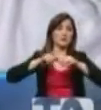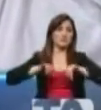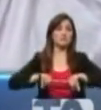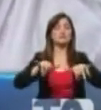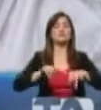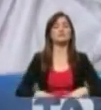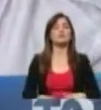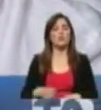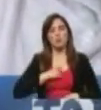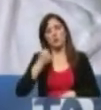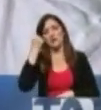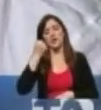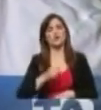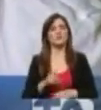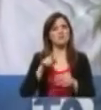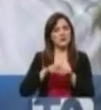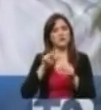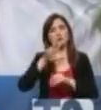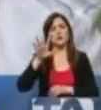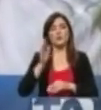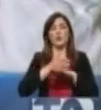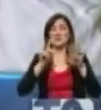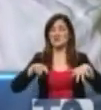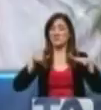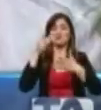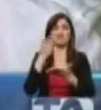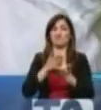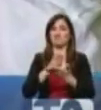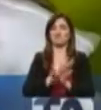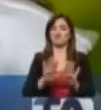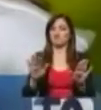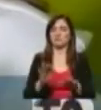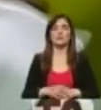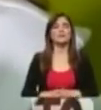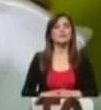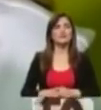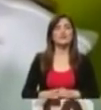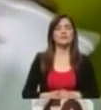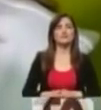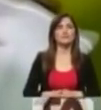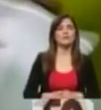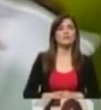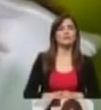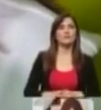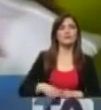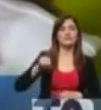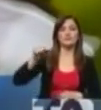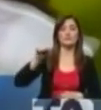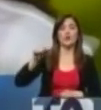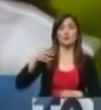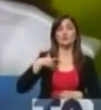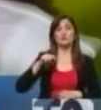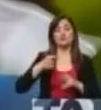acciones y todos los derechos que tienen como militantes, pero durante 6 meses estos quedarán suspendidos. Contados a partir de la notificación de la